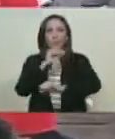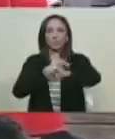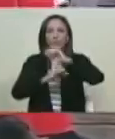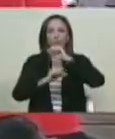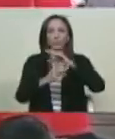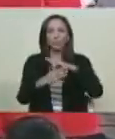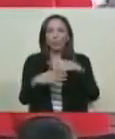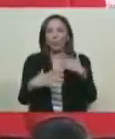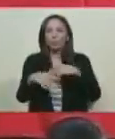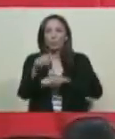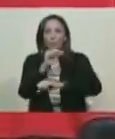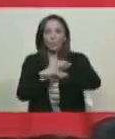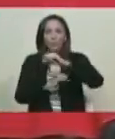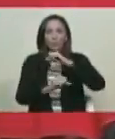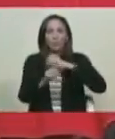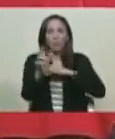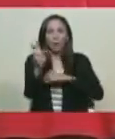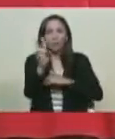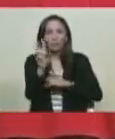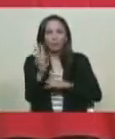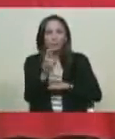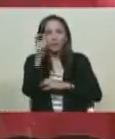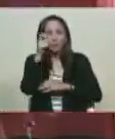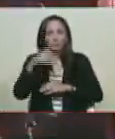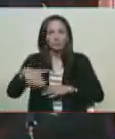Con la fuerza de la fe.